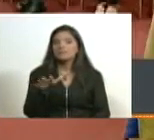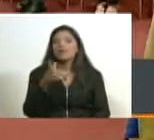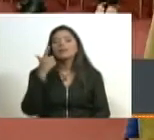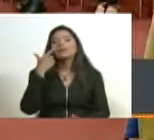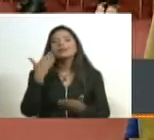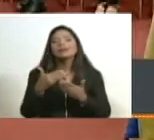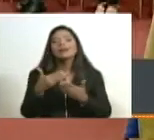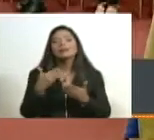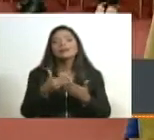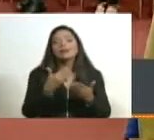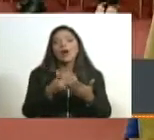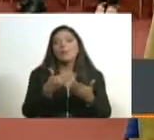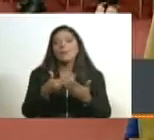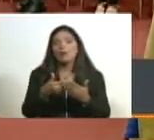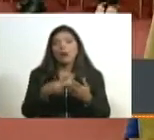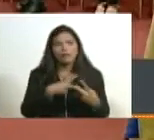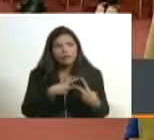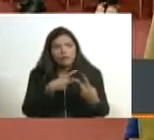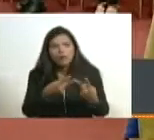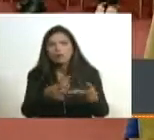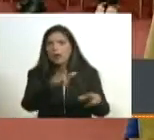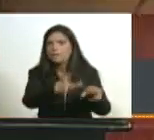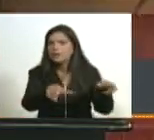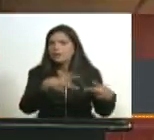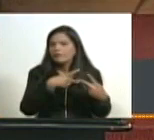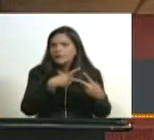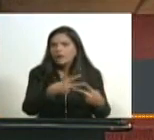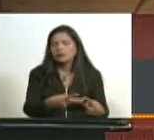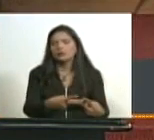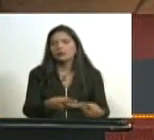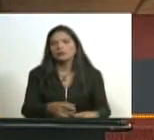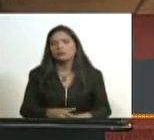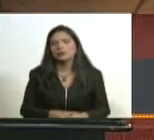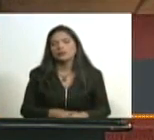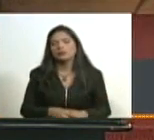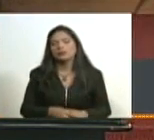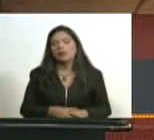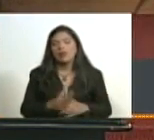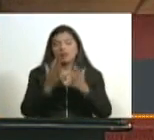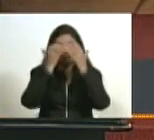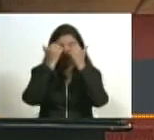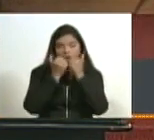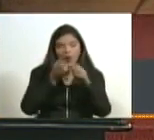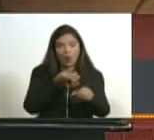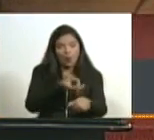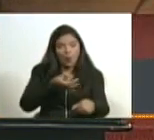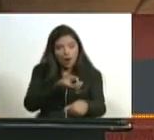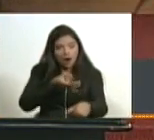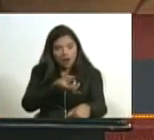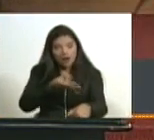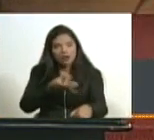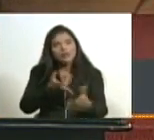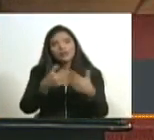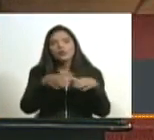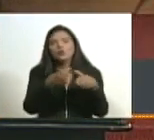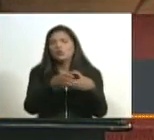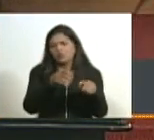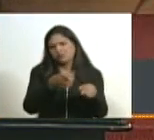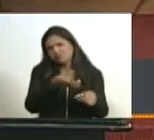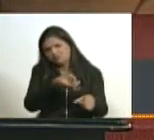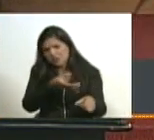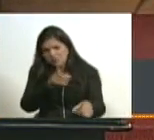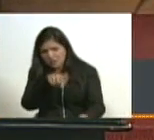testimonios voluntarios de guarimberos, de grupos, ¿cómo se pueden llamar? Guarimberos,